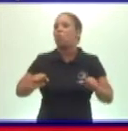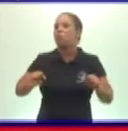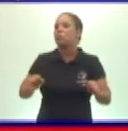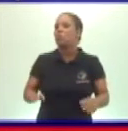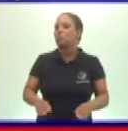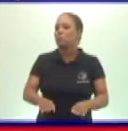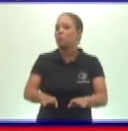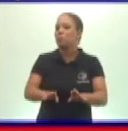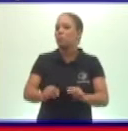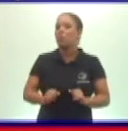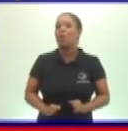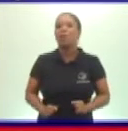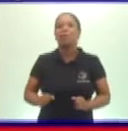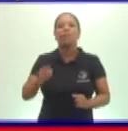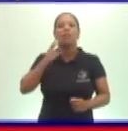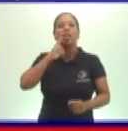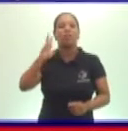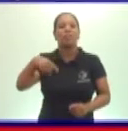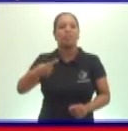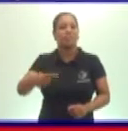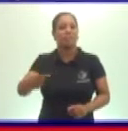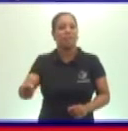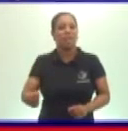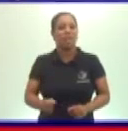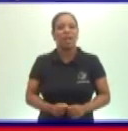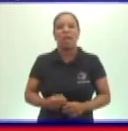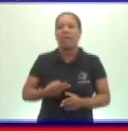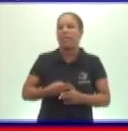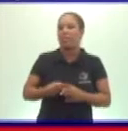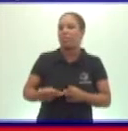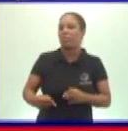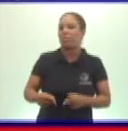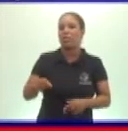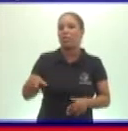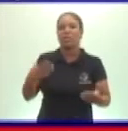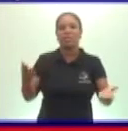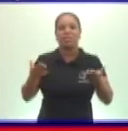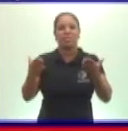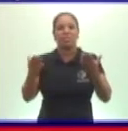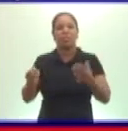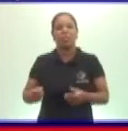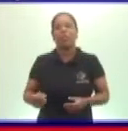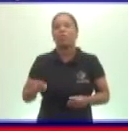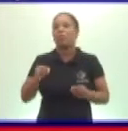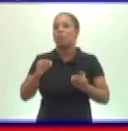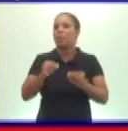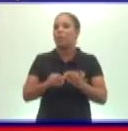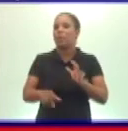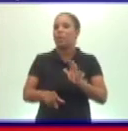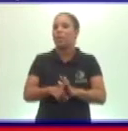al contexto histórico en el que se desarrolla y con apego a las leyes de la